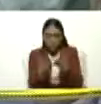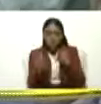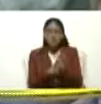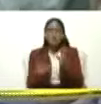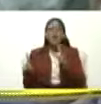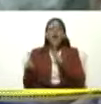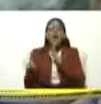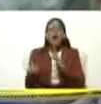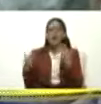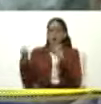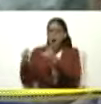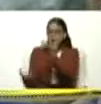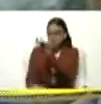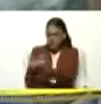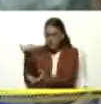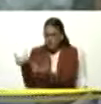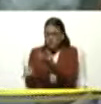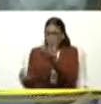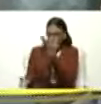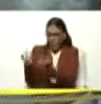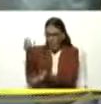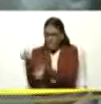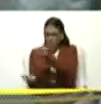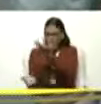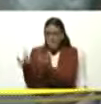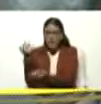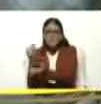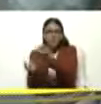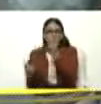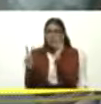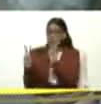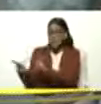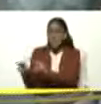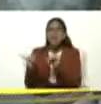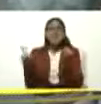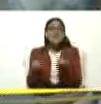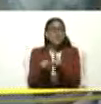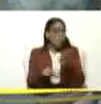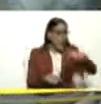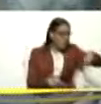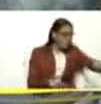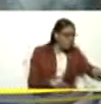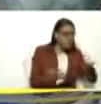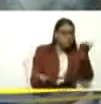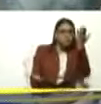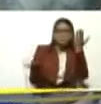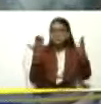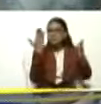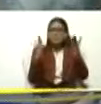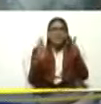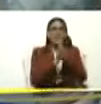ebullición. Lo que preparamos aquí es el cuenco de agua, ¿verdad? El mismo mineral y el tubito,